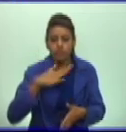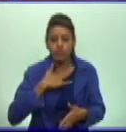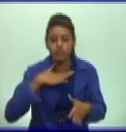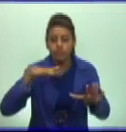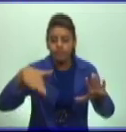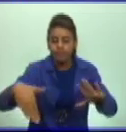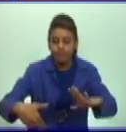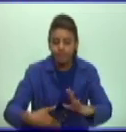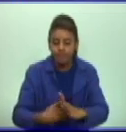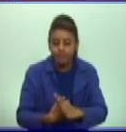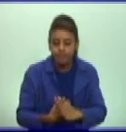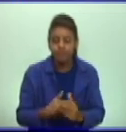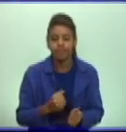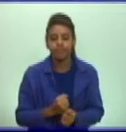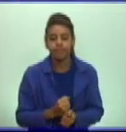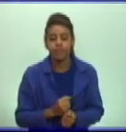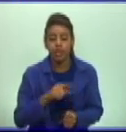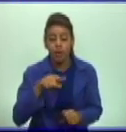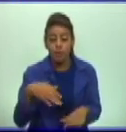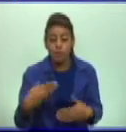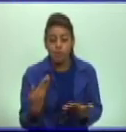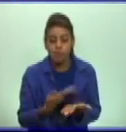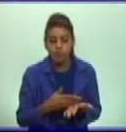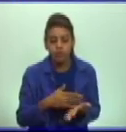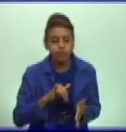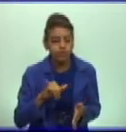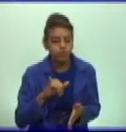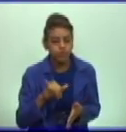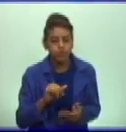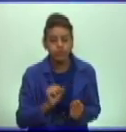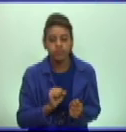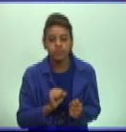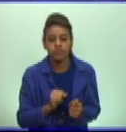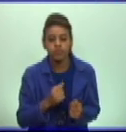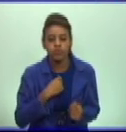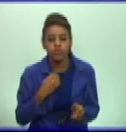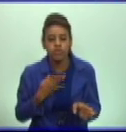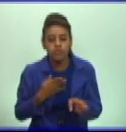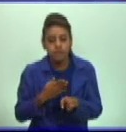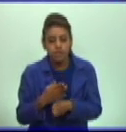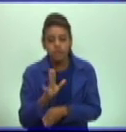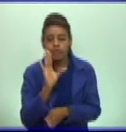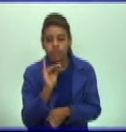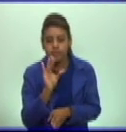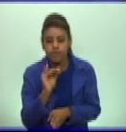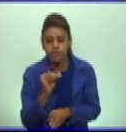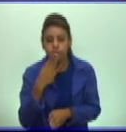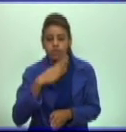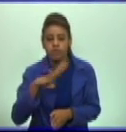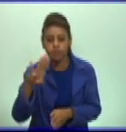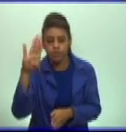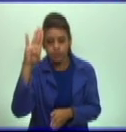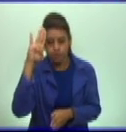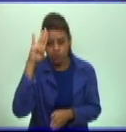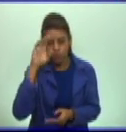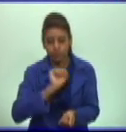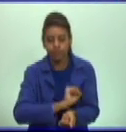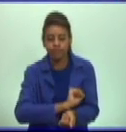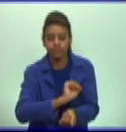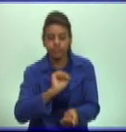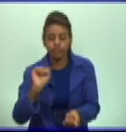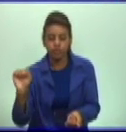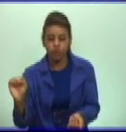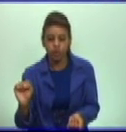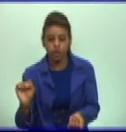paz. Es por eso entonces que nosotros seguimos diciendo que Cuba ha logrado el